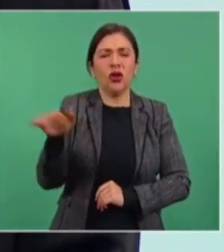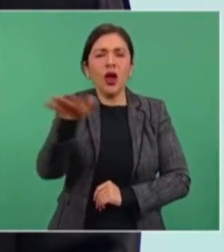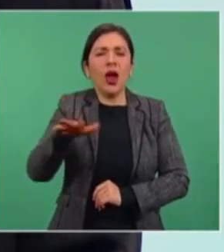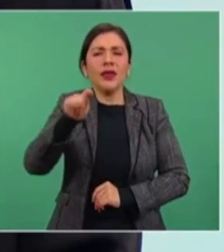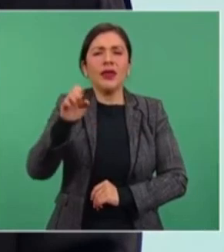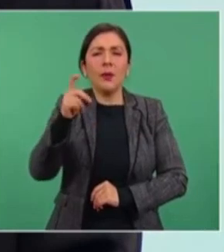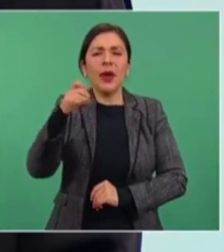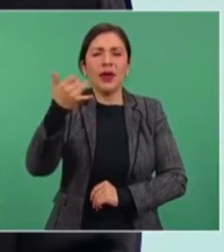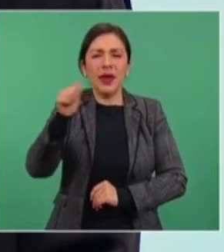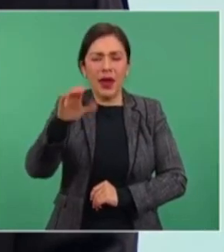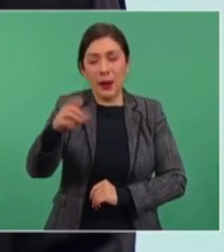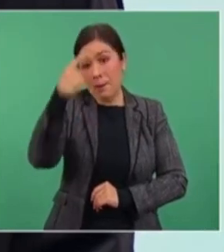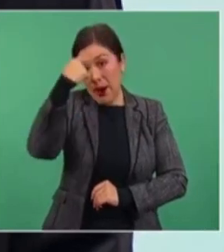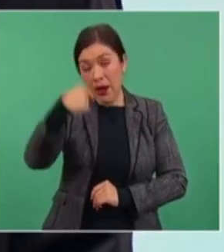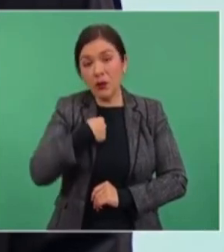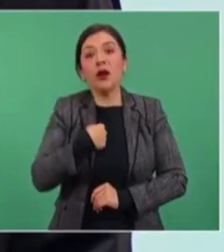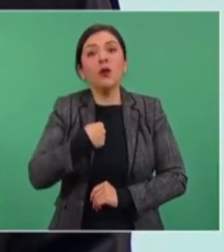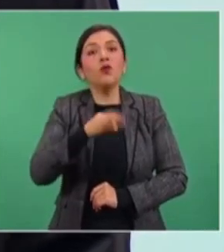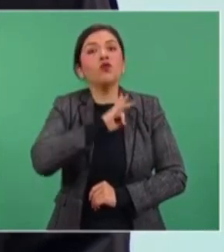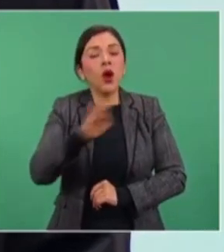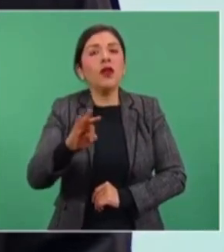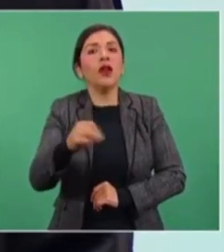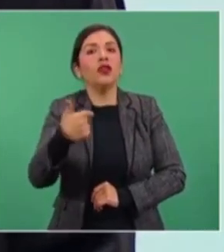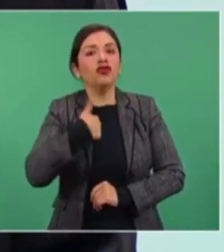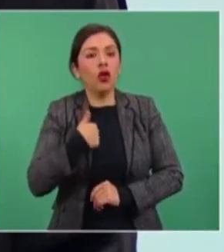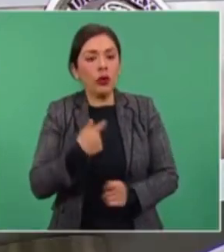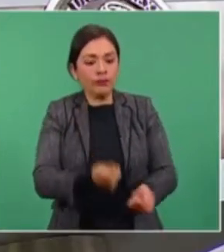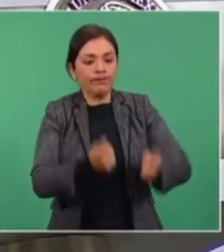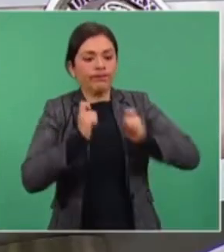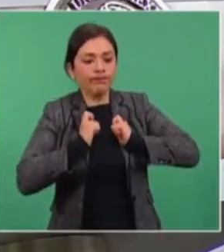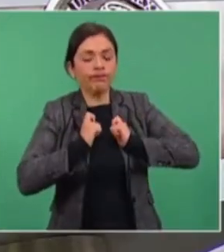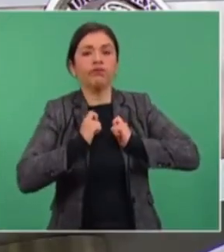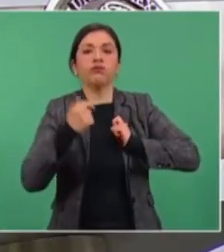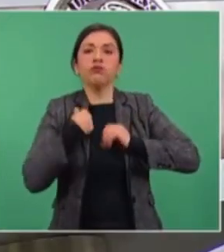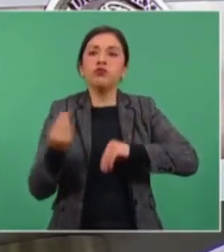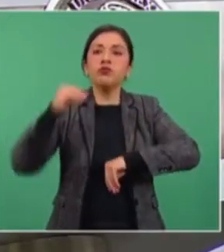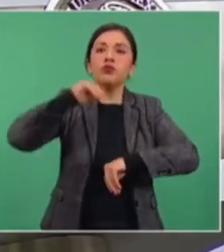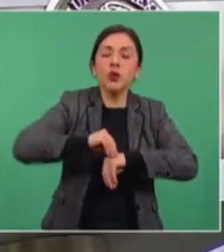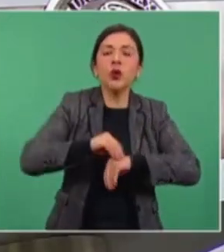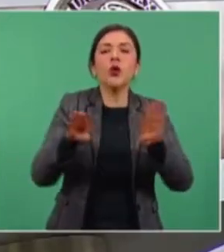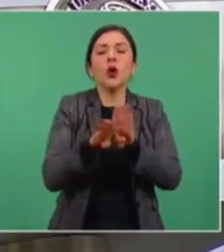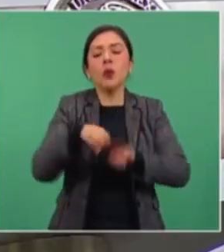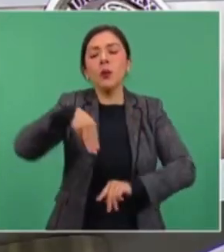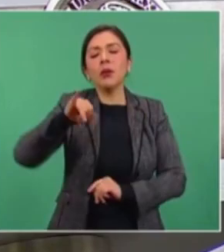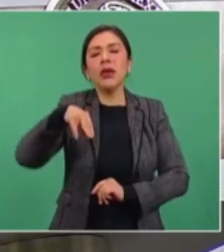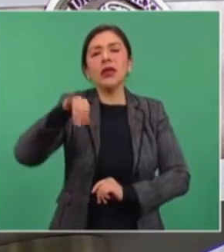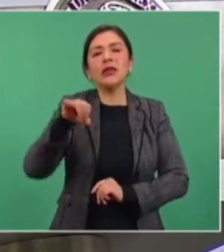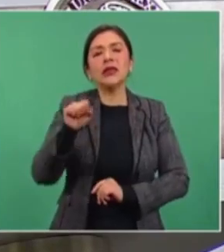han permitido asumir encomiendas como ministerio exterior.